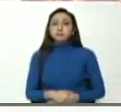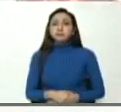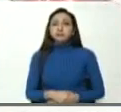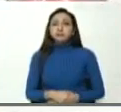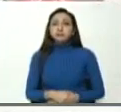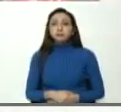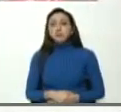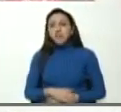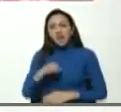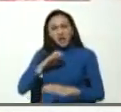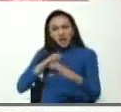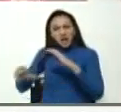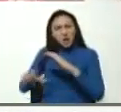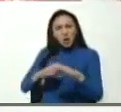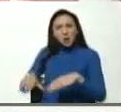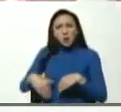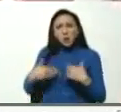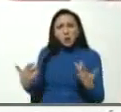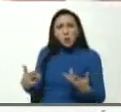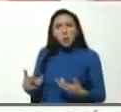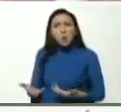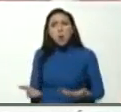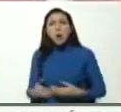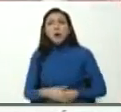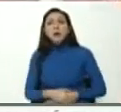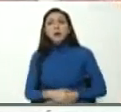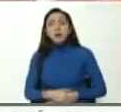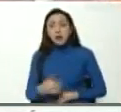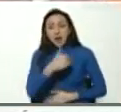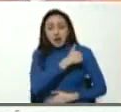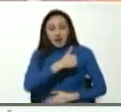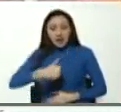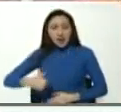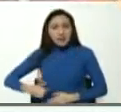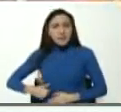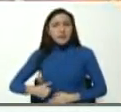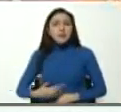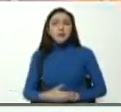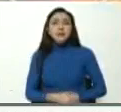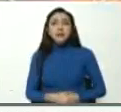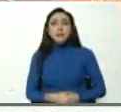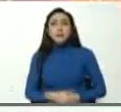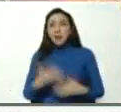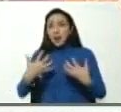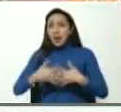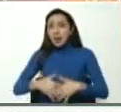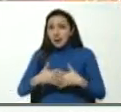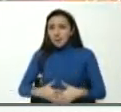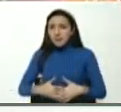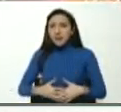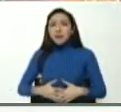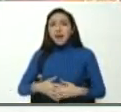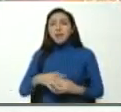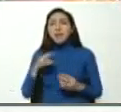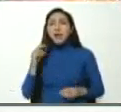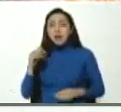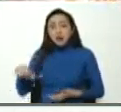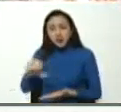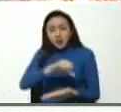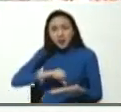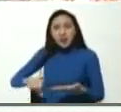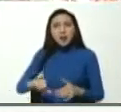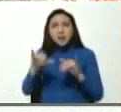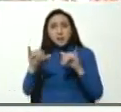conversó con el presidente de la empresa nacional del cemento y ayer